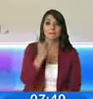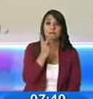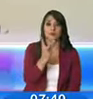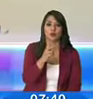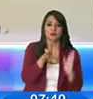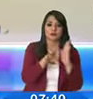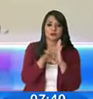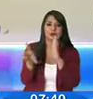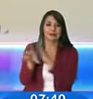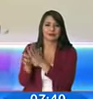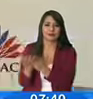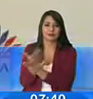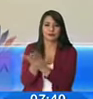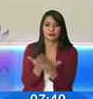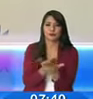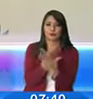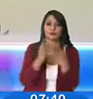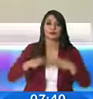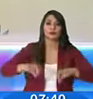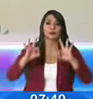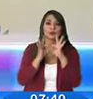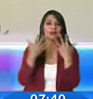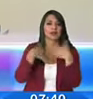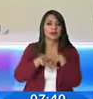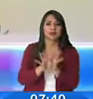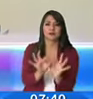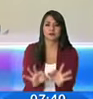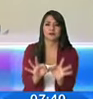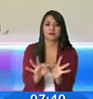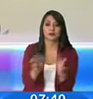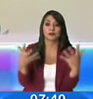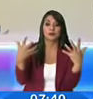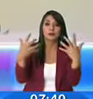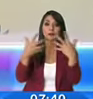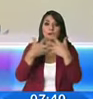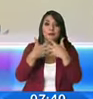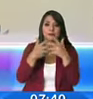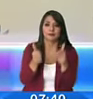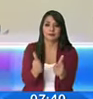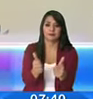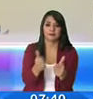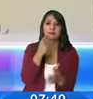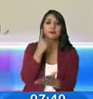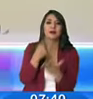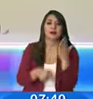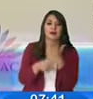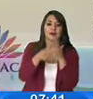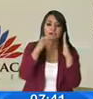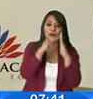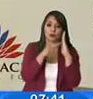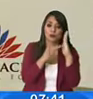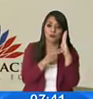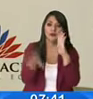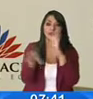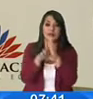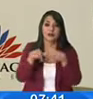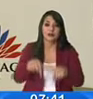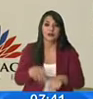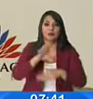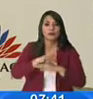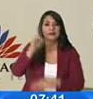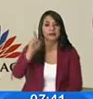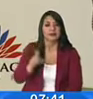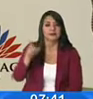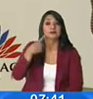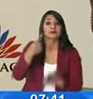instrumentos importantes que se complementan de manera bastante bien para que el marco normativo que requerimos para el